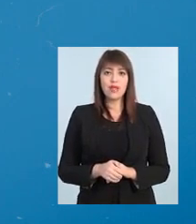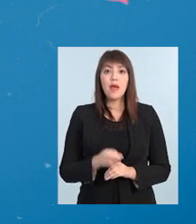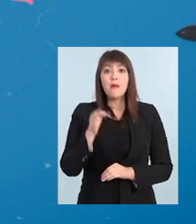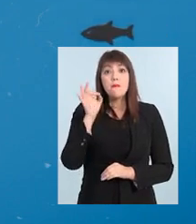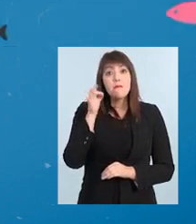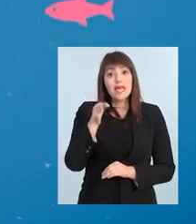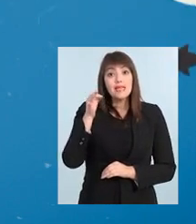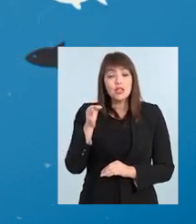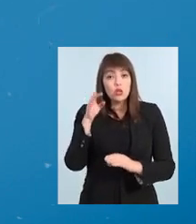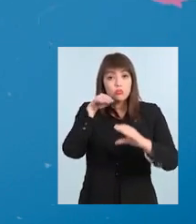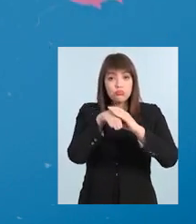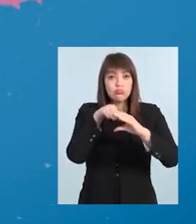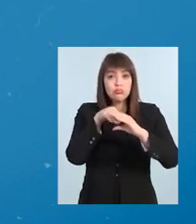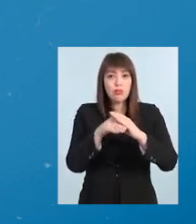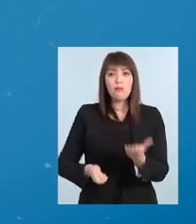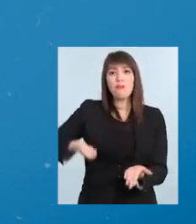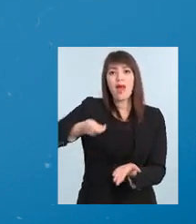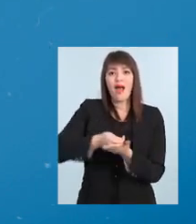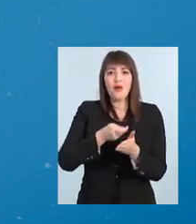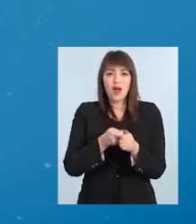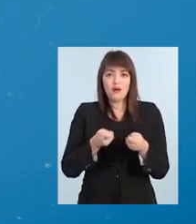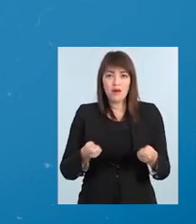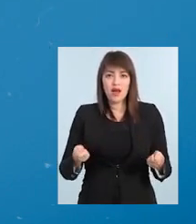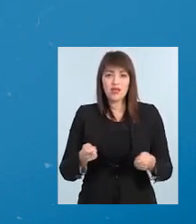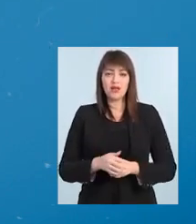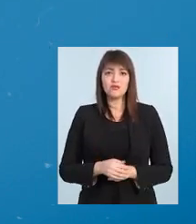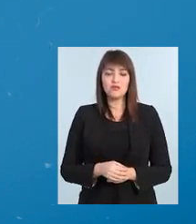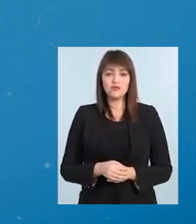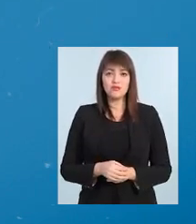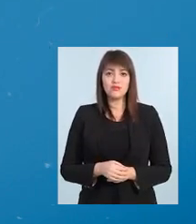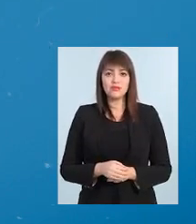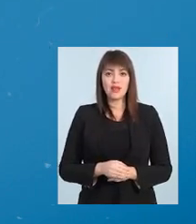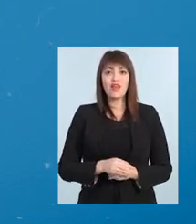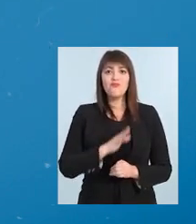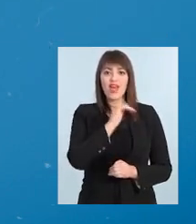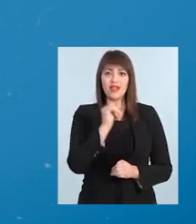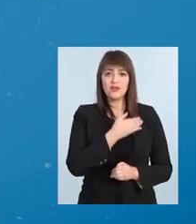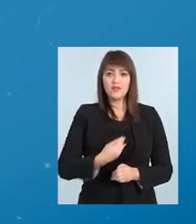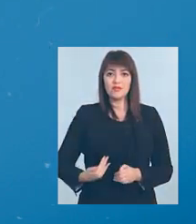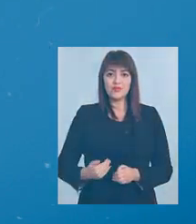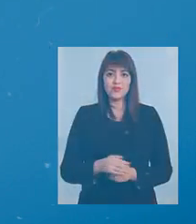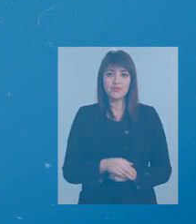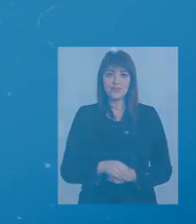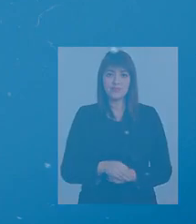Pesito a pesito, financiamos nuestra campaña. Beatriz, Presidenta.